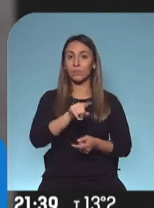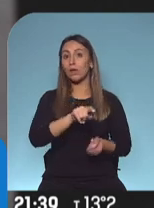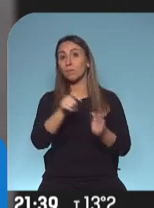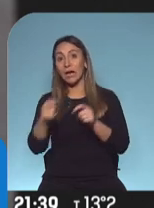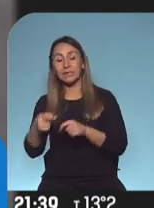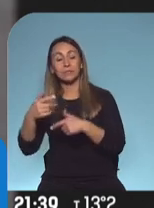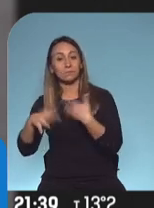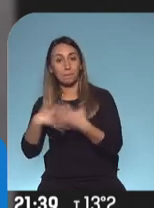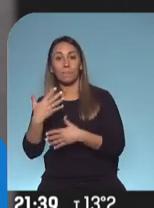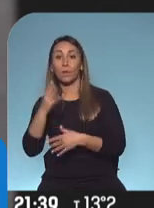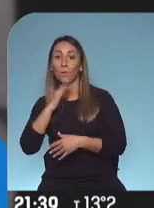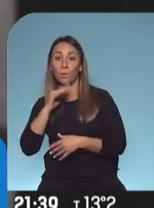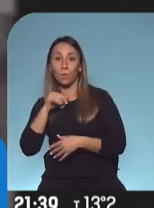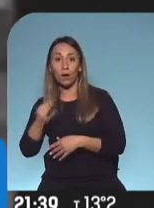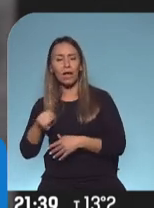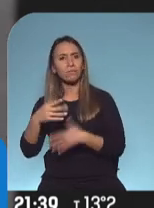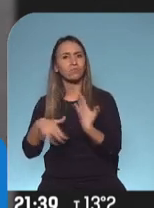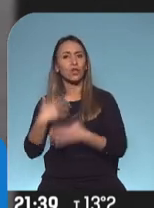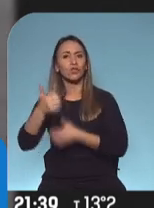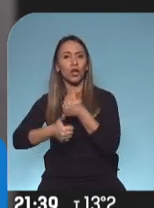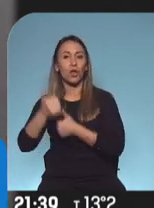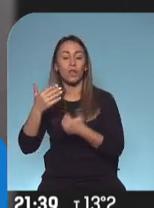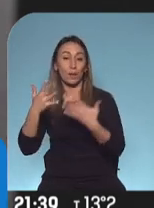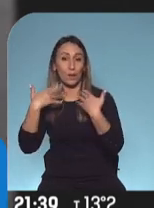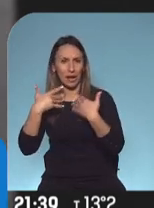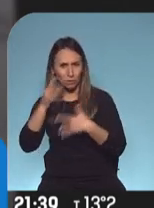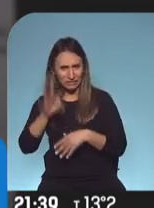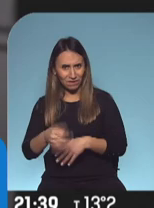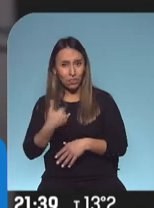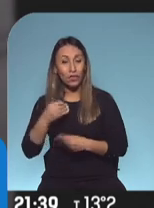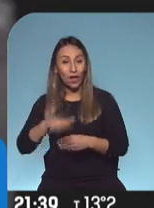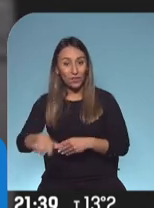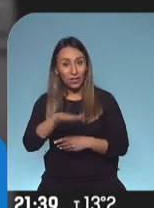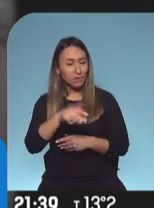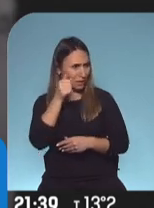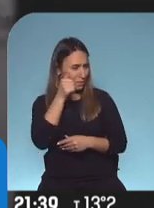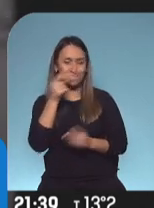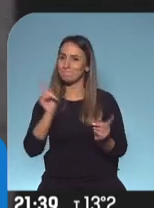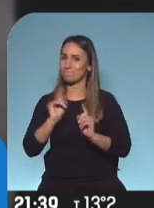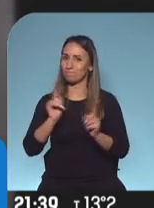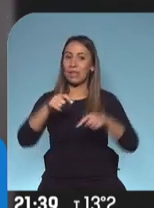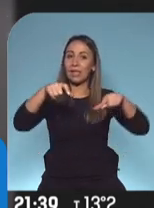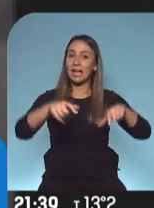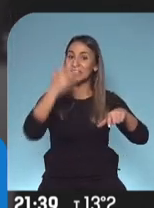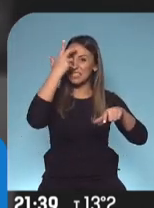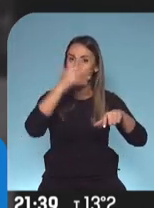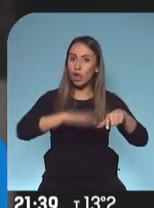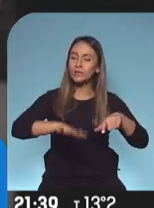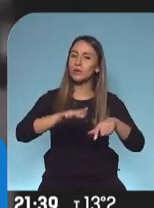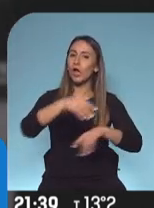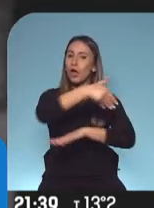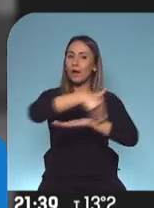él juega el torneo de verano. ¿Sabés dónde se juega el torneo de verano? ¿No en Mar del Plata? No, en la cancha de San Lorenzo de Avenida de la